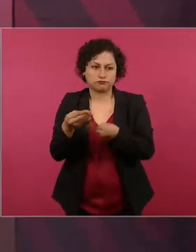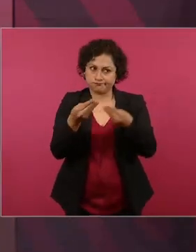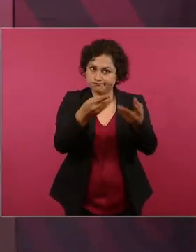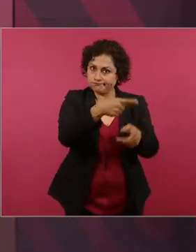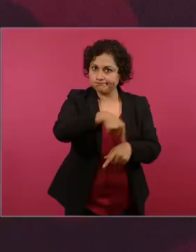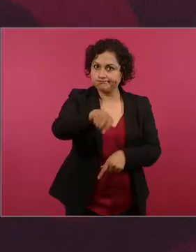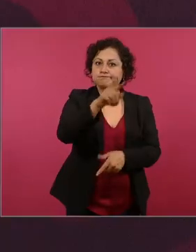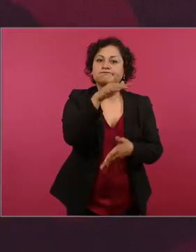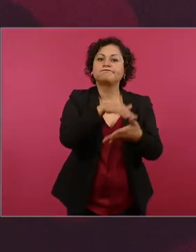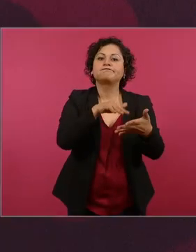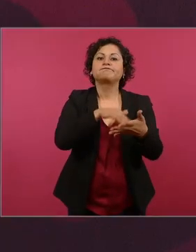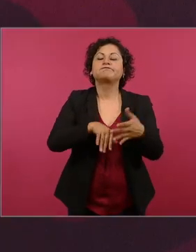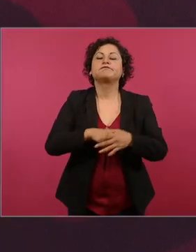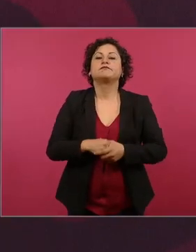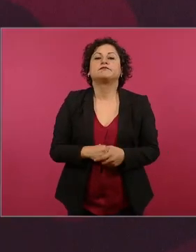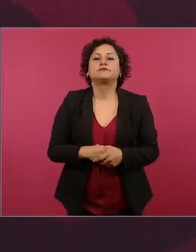relato